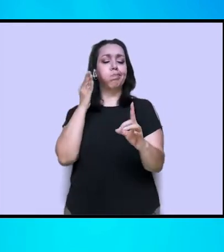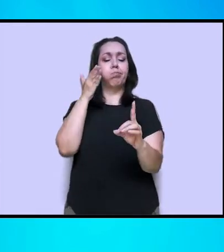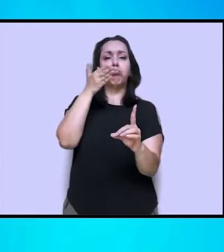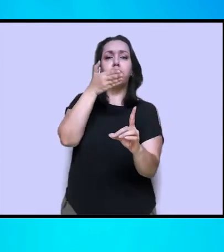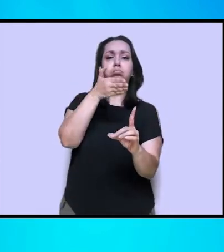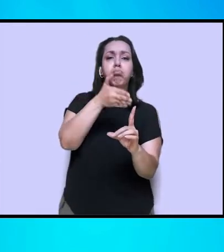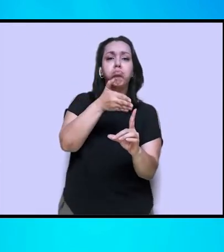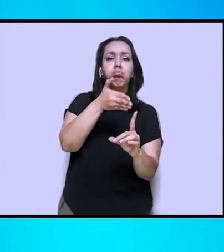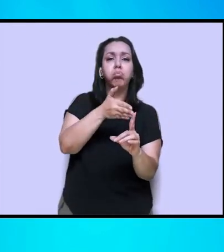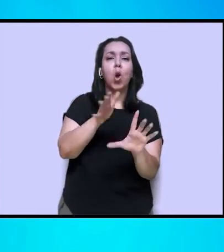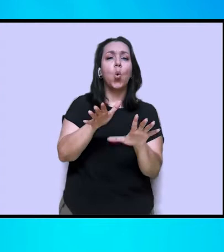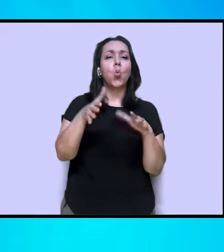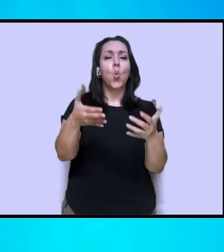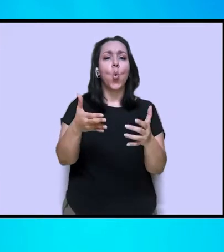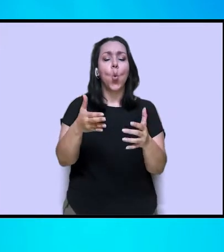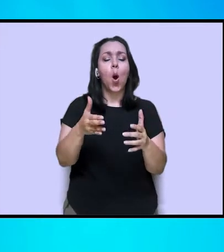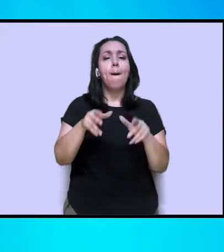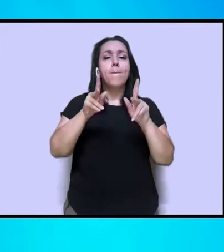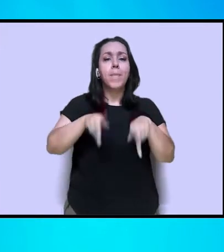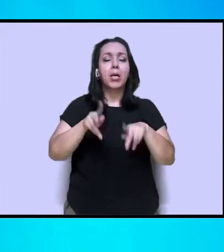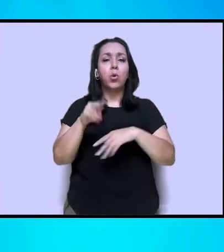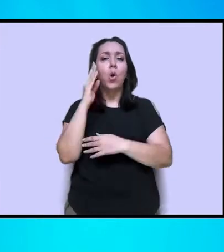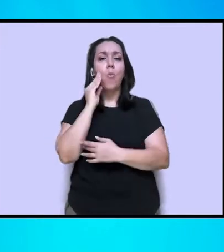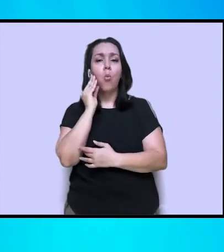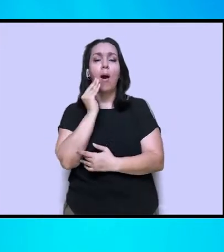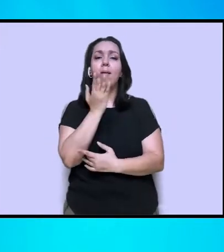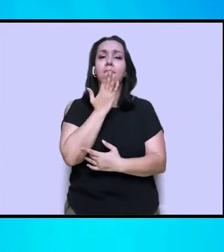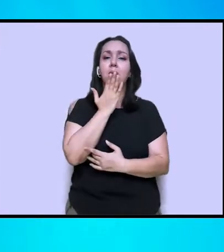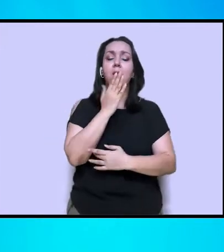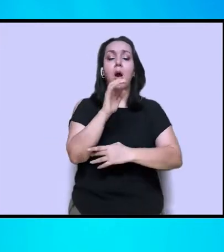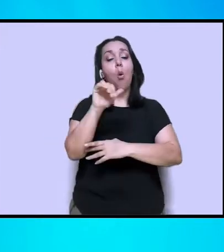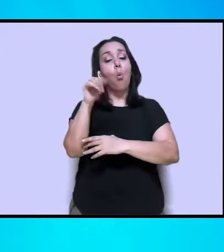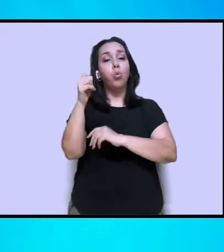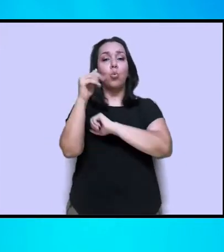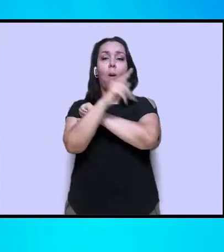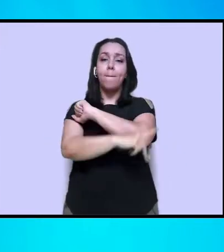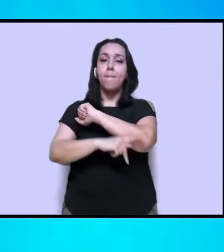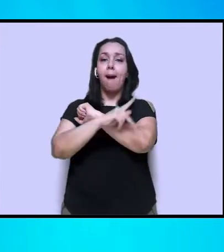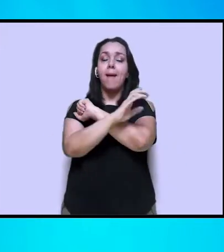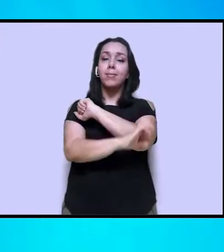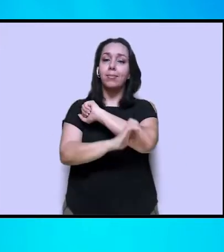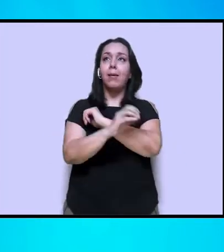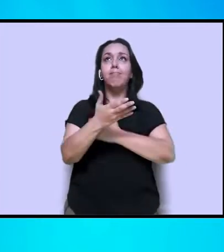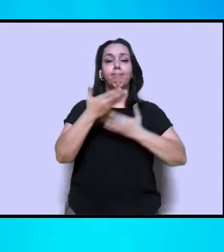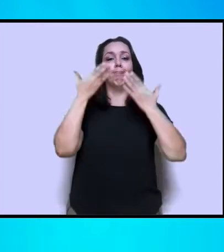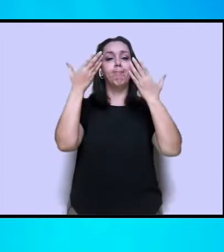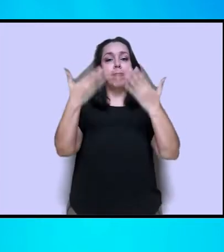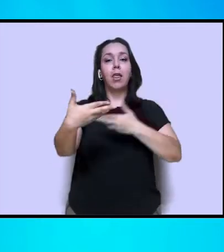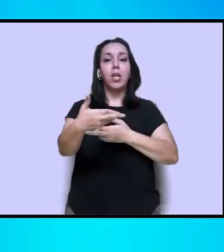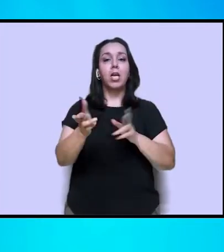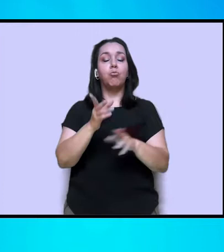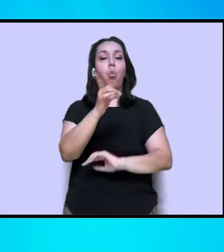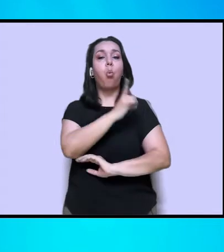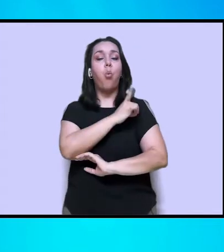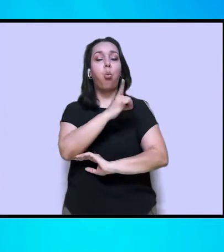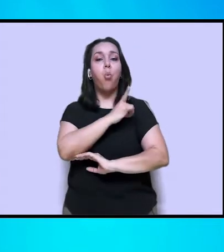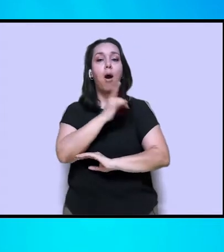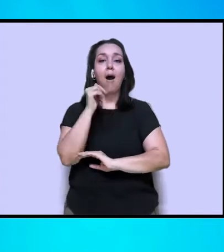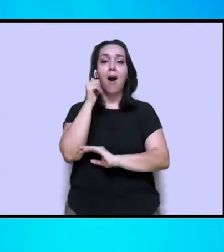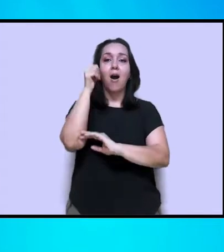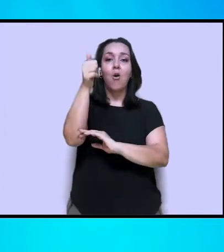la población afrodescendiente, indígena y migrante. En el caso de la Dirección Regional de Alajuela,